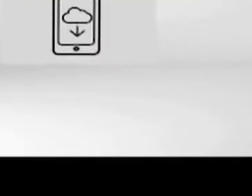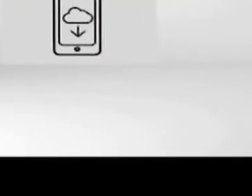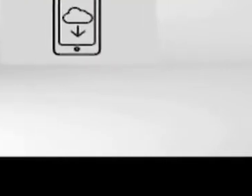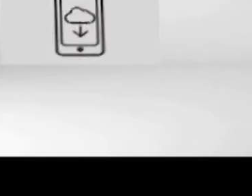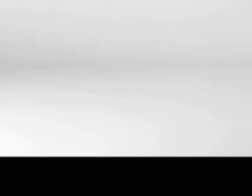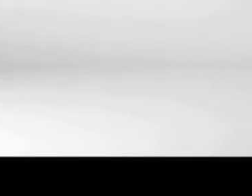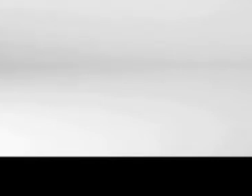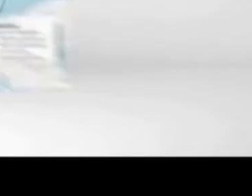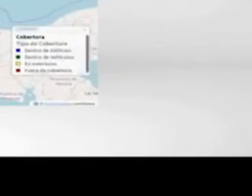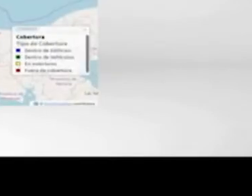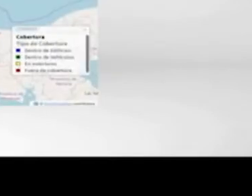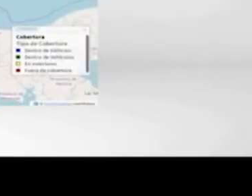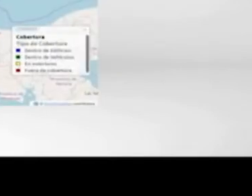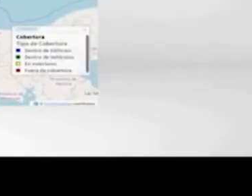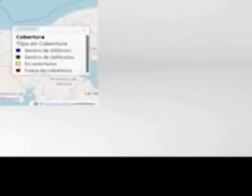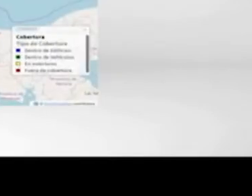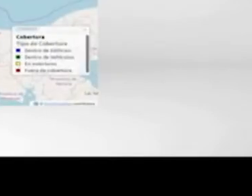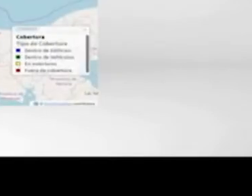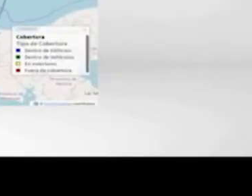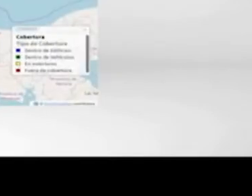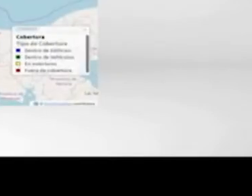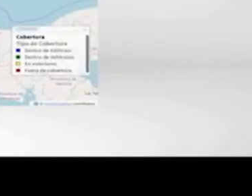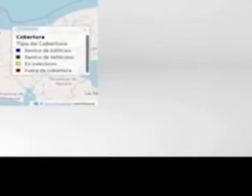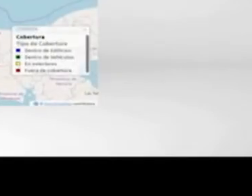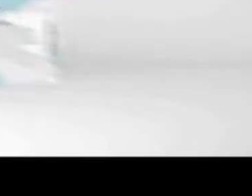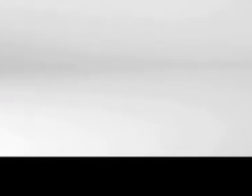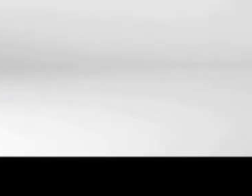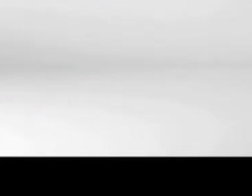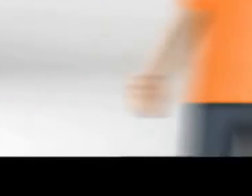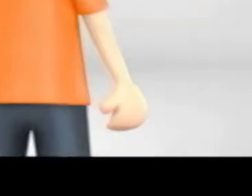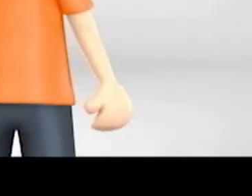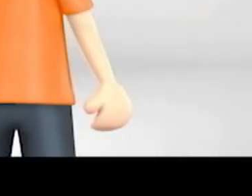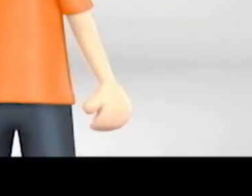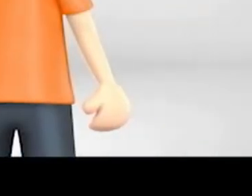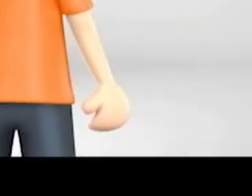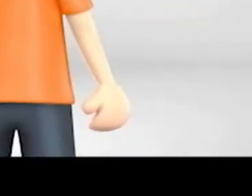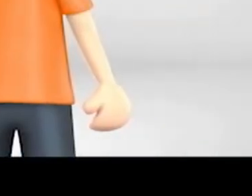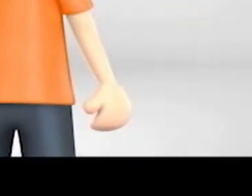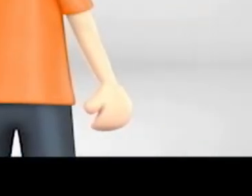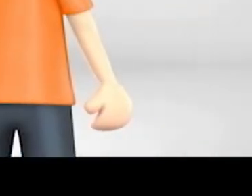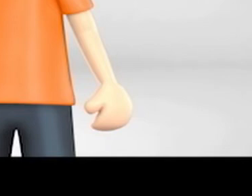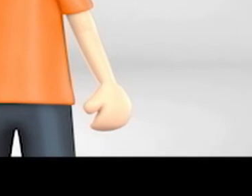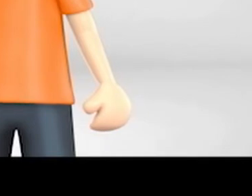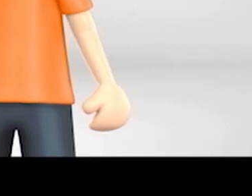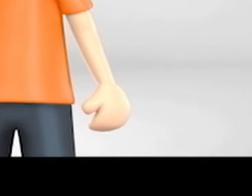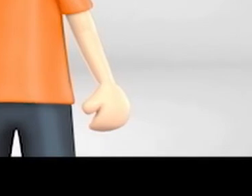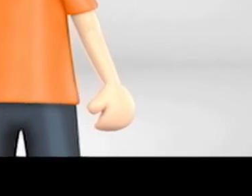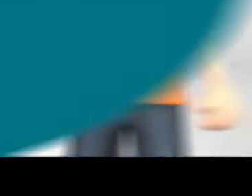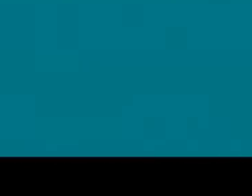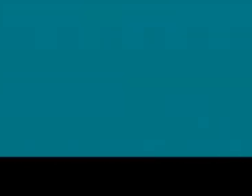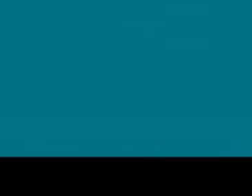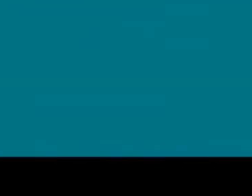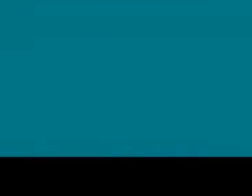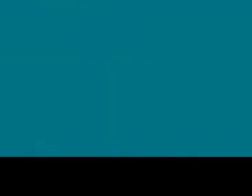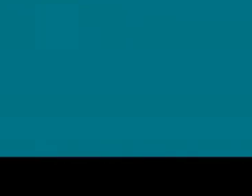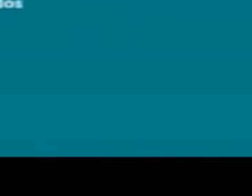calidad y la ubicación en el mapa o utilice el buscador y conozca los resultados de las mediciones en su distrito.